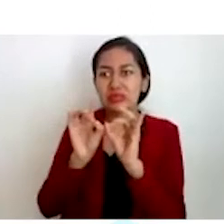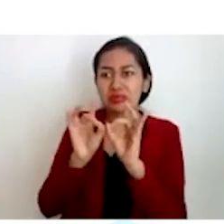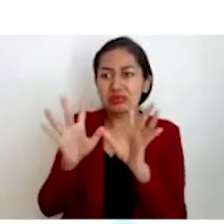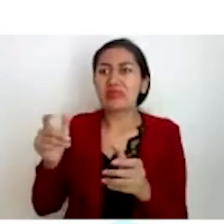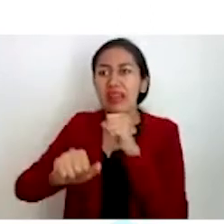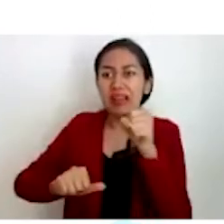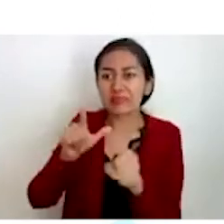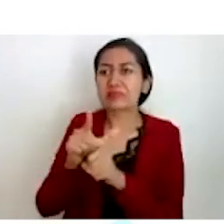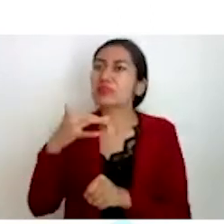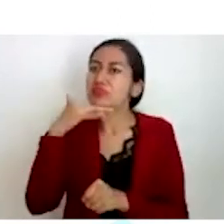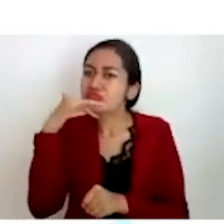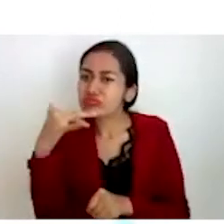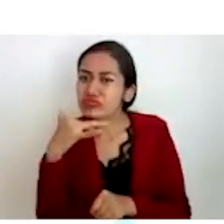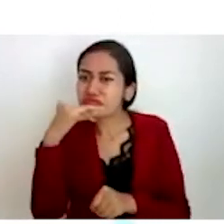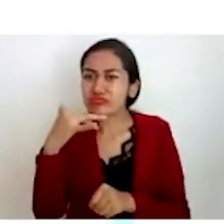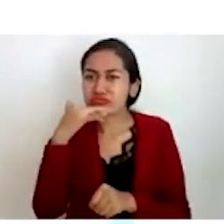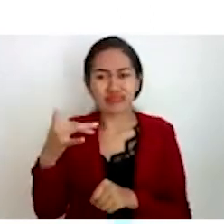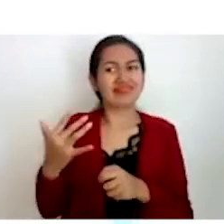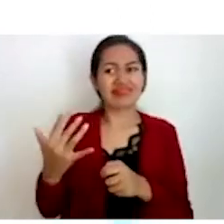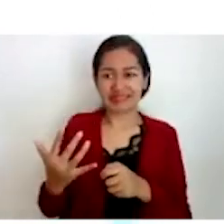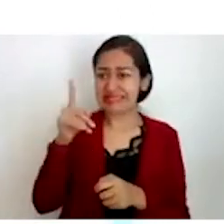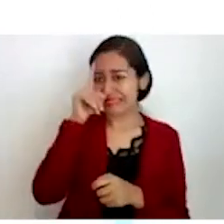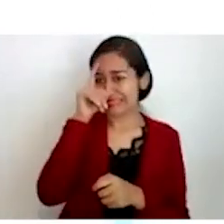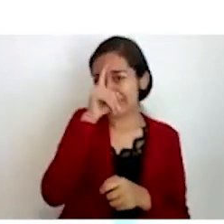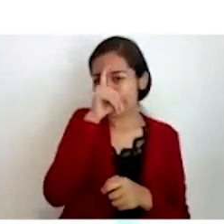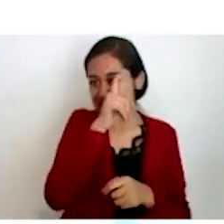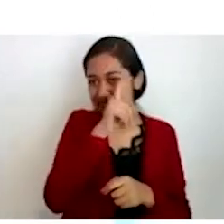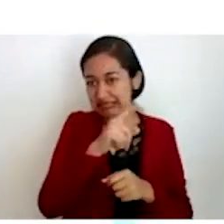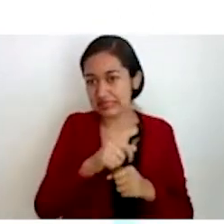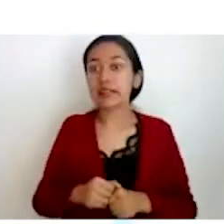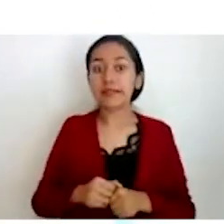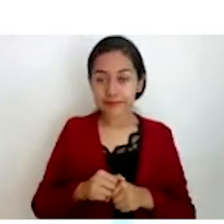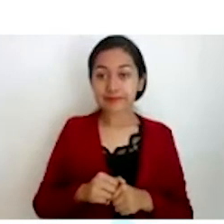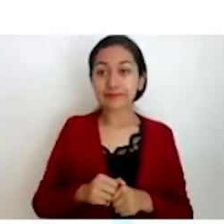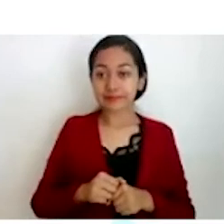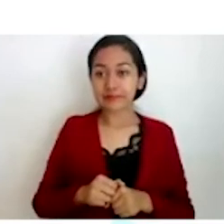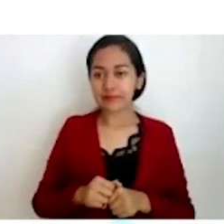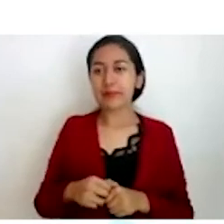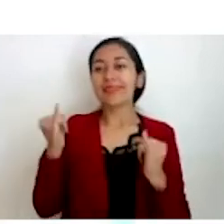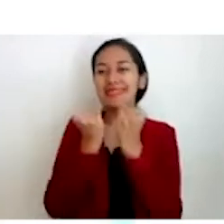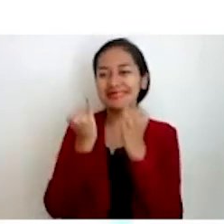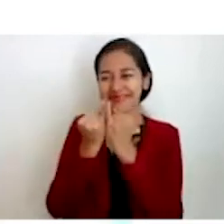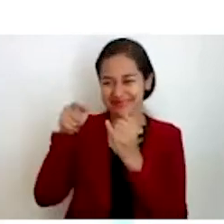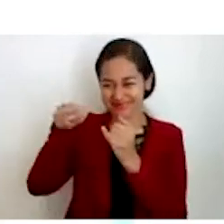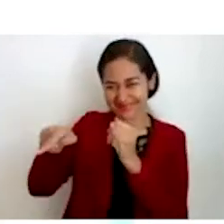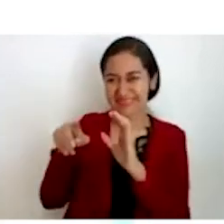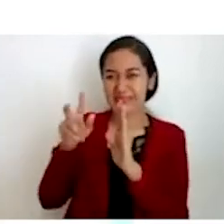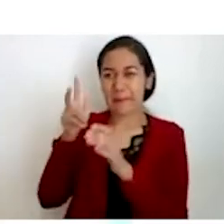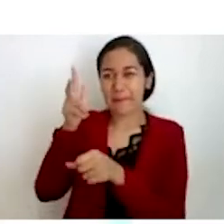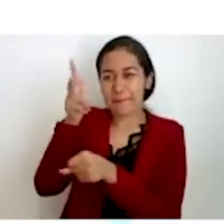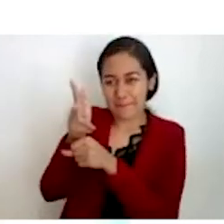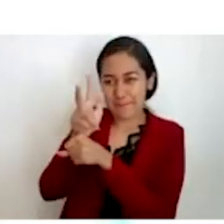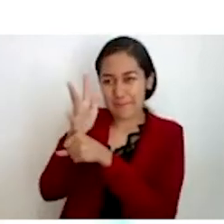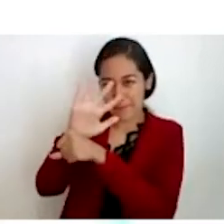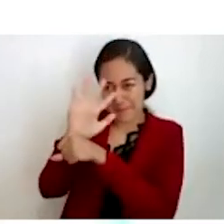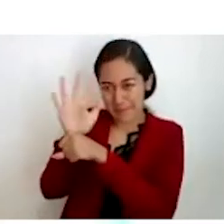en la película. Sin embargo, lo que aparentemente es una mera ficción, como se apunta al final de la película, el guión,